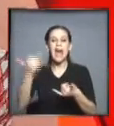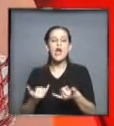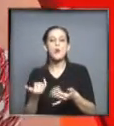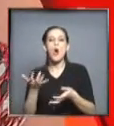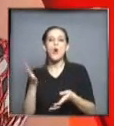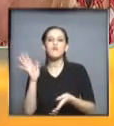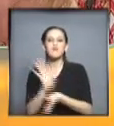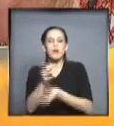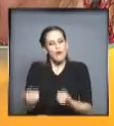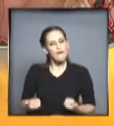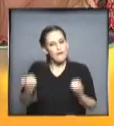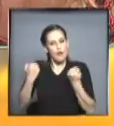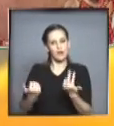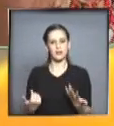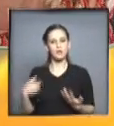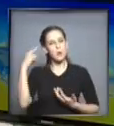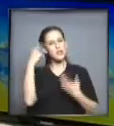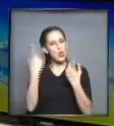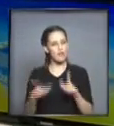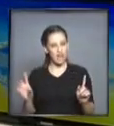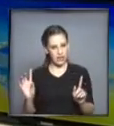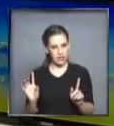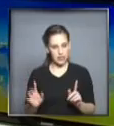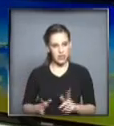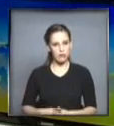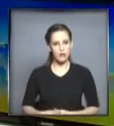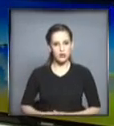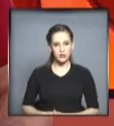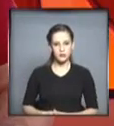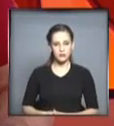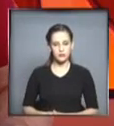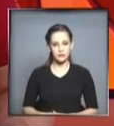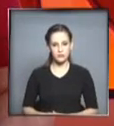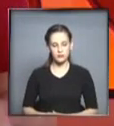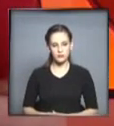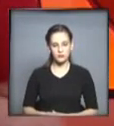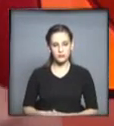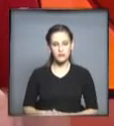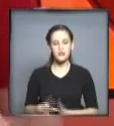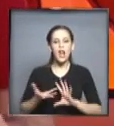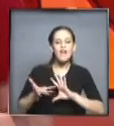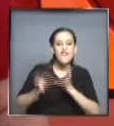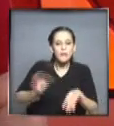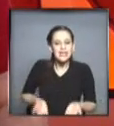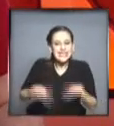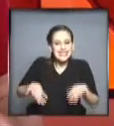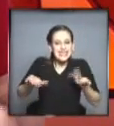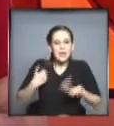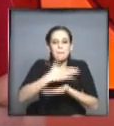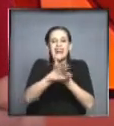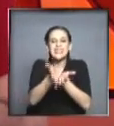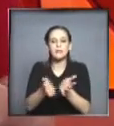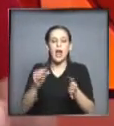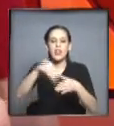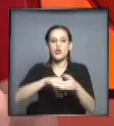esto, ¿no? Porque además... Yo discrepo un poquito. Creo que la el incentivo de participar en política